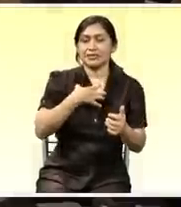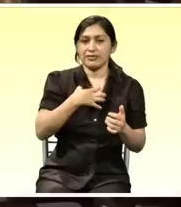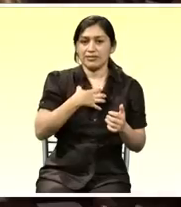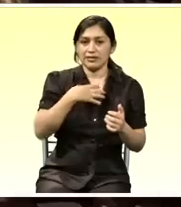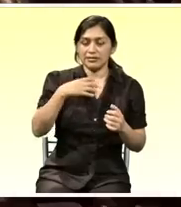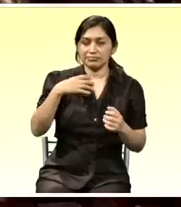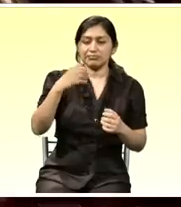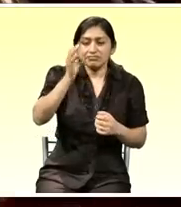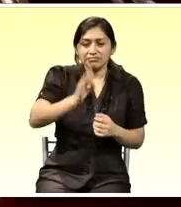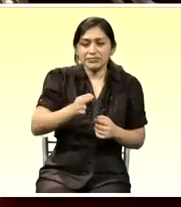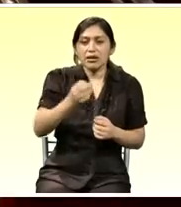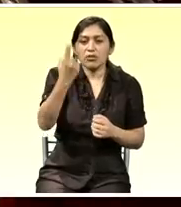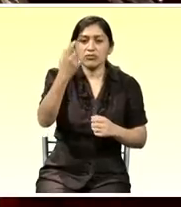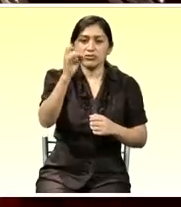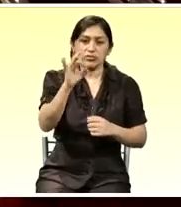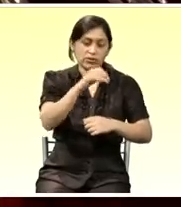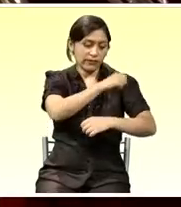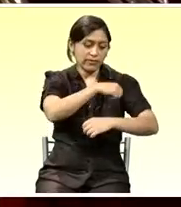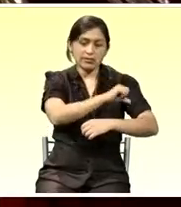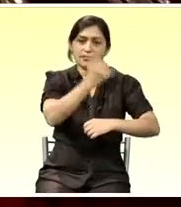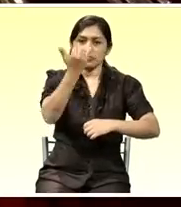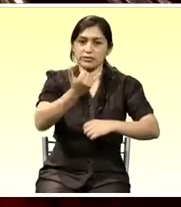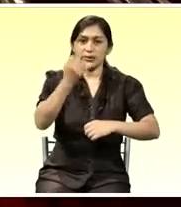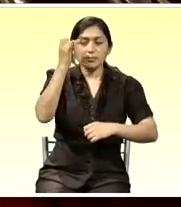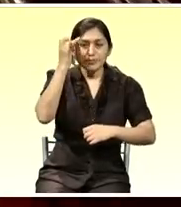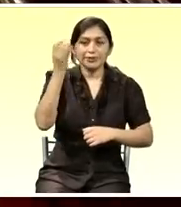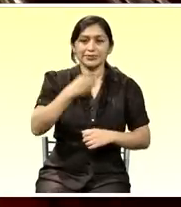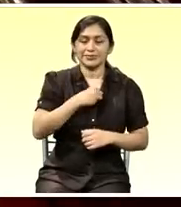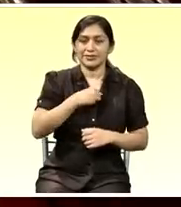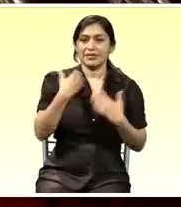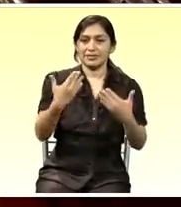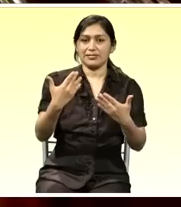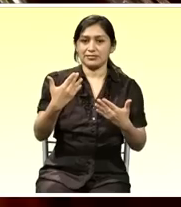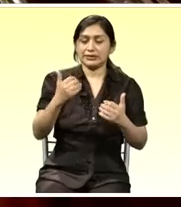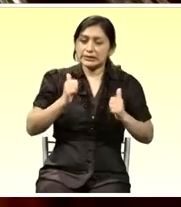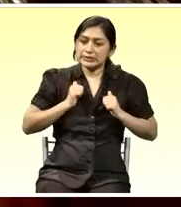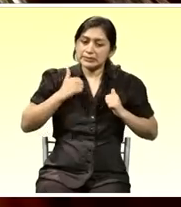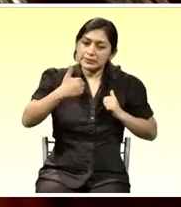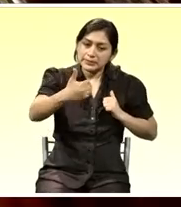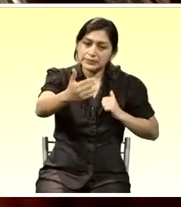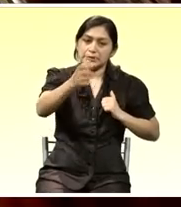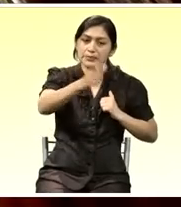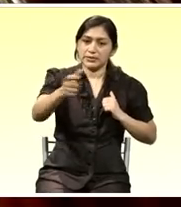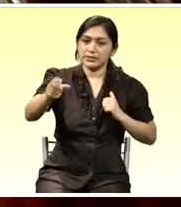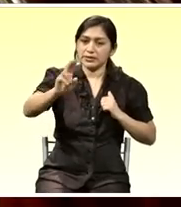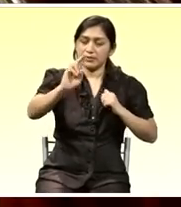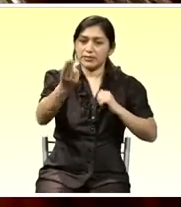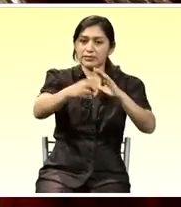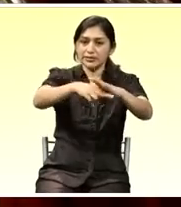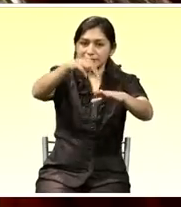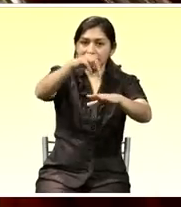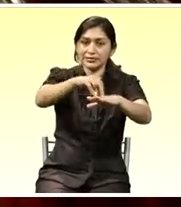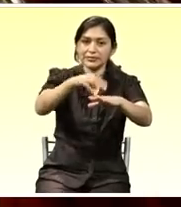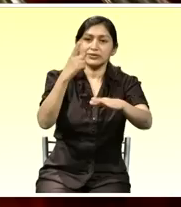bautismo para el perdón de los pecados. Espero la resurrección de los muertos y la vida del